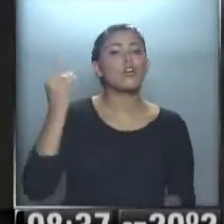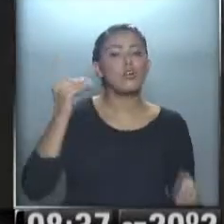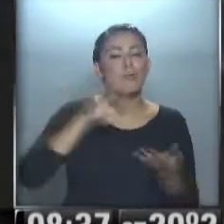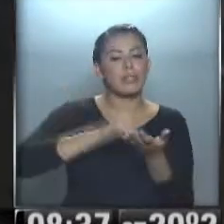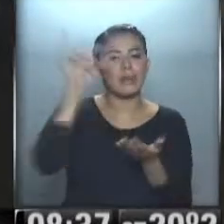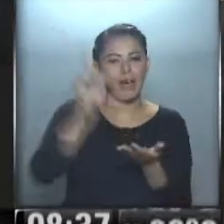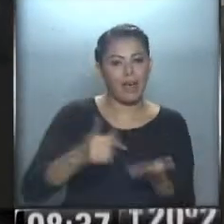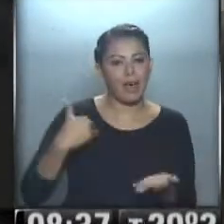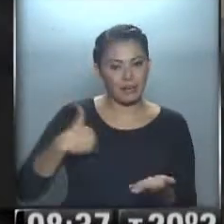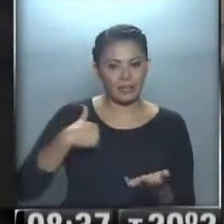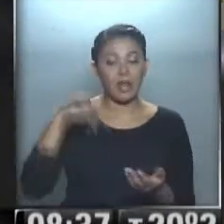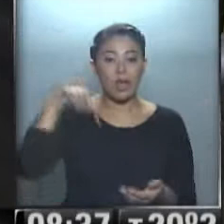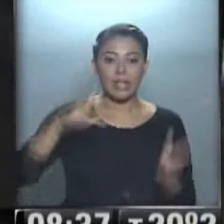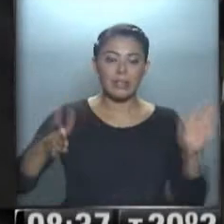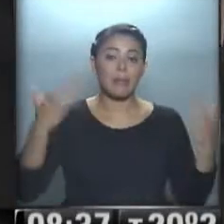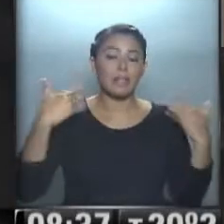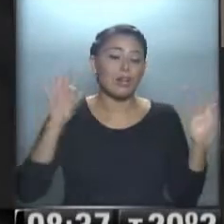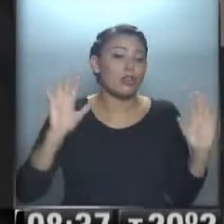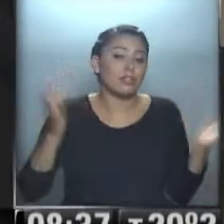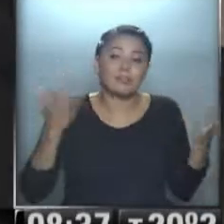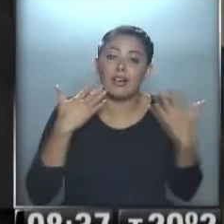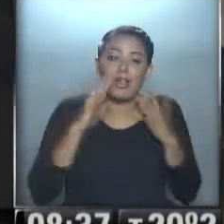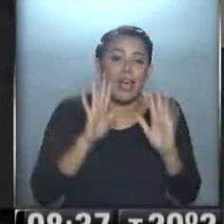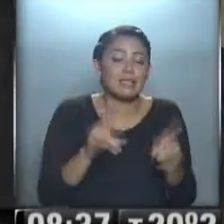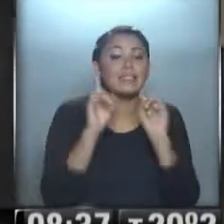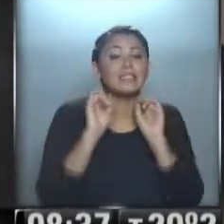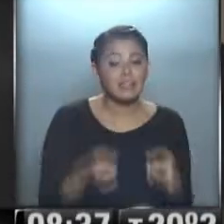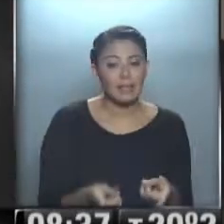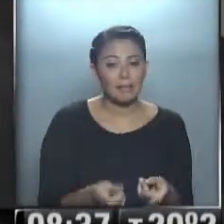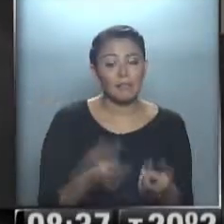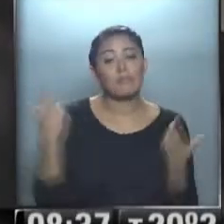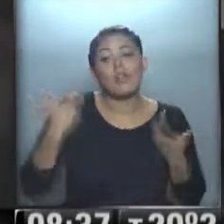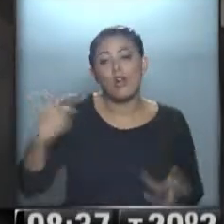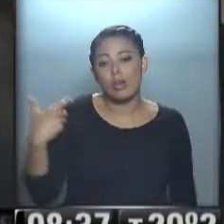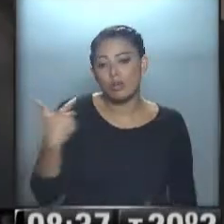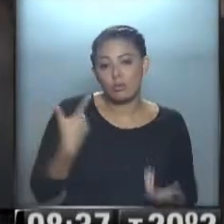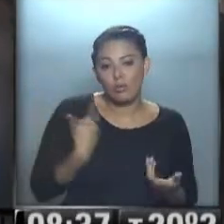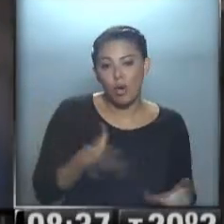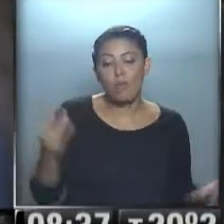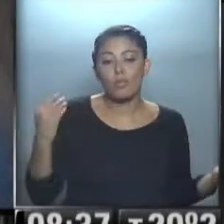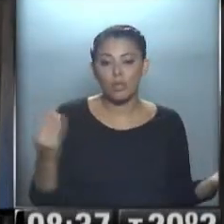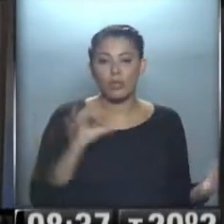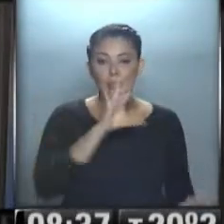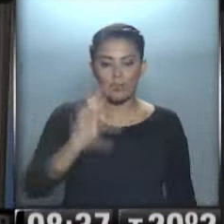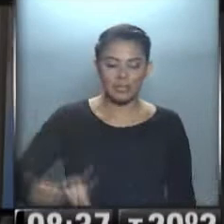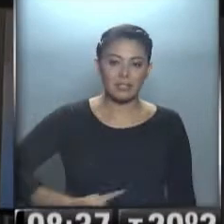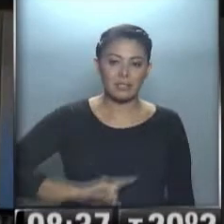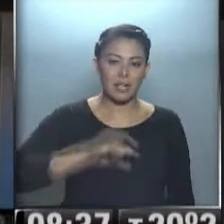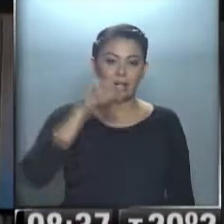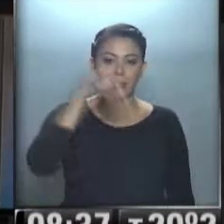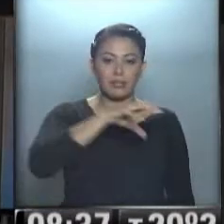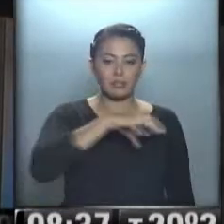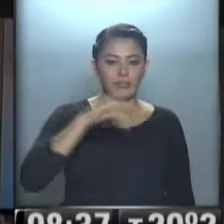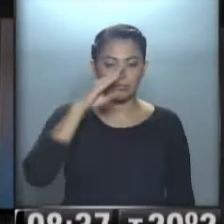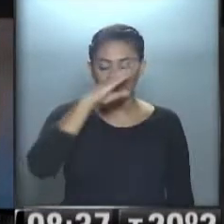territorio del país es verano hace calor y hace calor como suele hacer calor en el norte de la patagonia ayer en